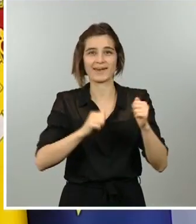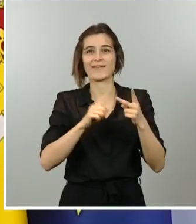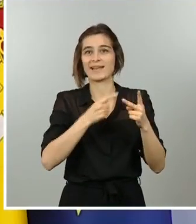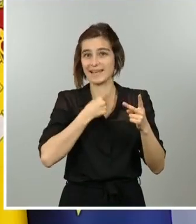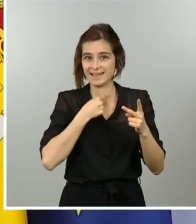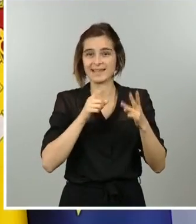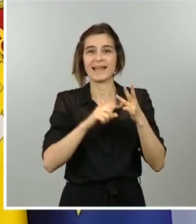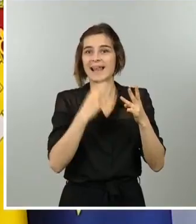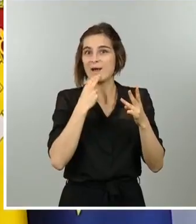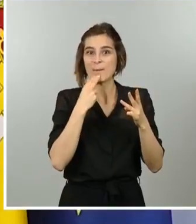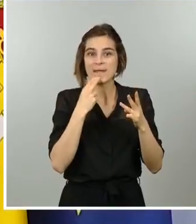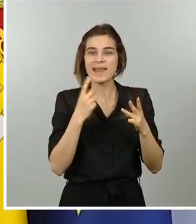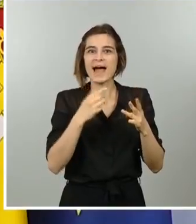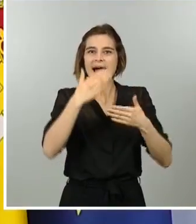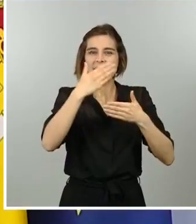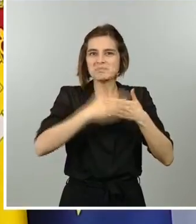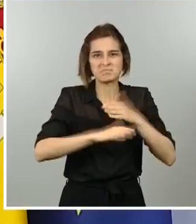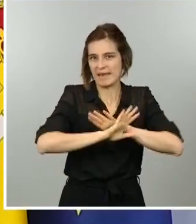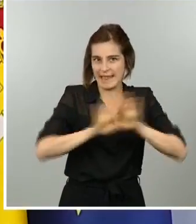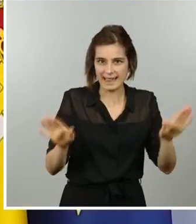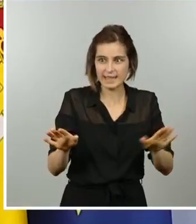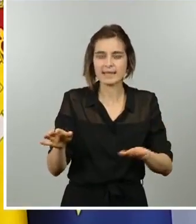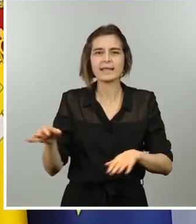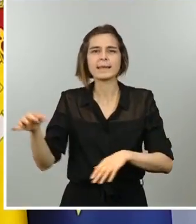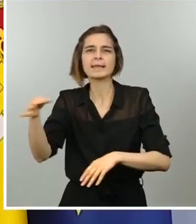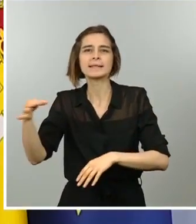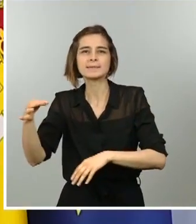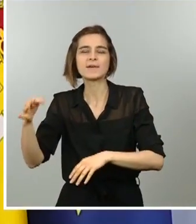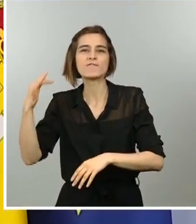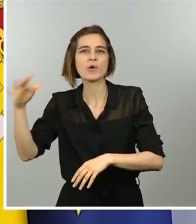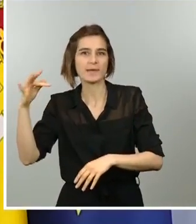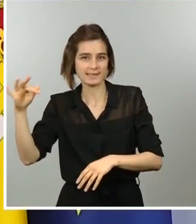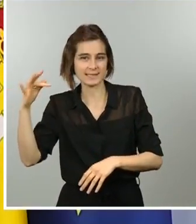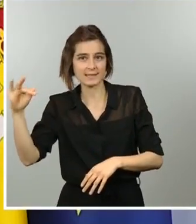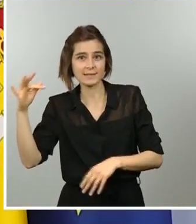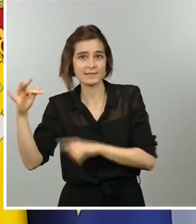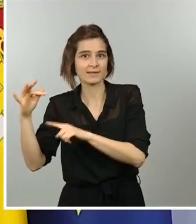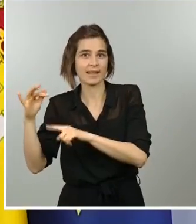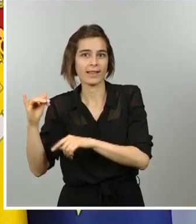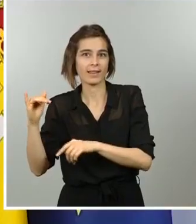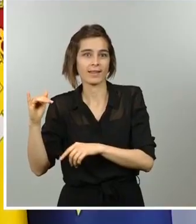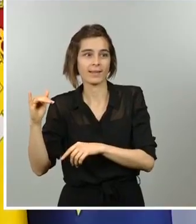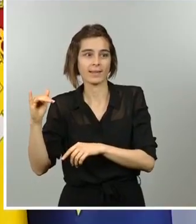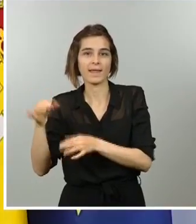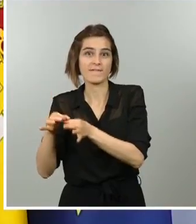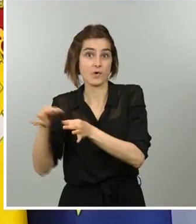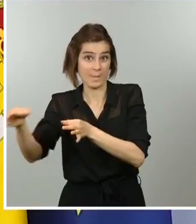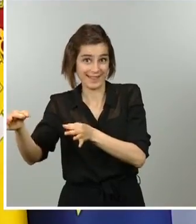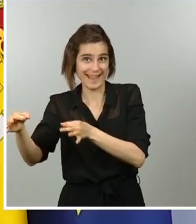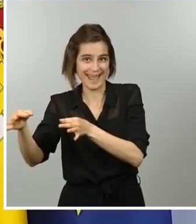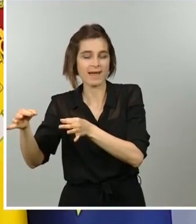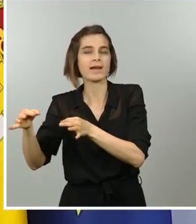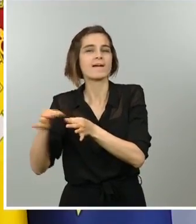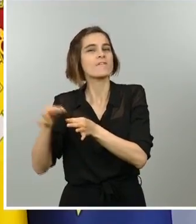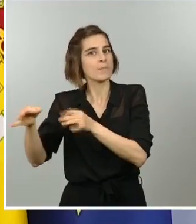también en Formentera hay unos casos también muy favorables en la línea que les he comentado. Pues bien, pueden progresar,